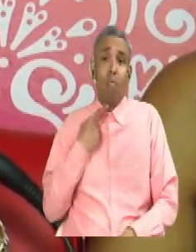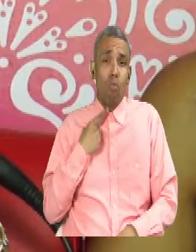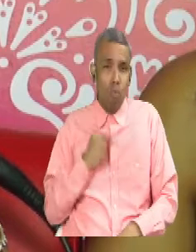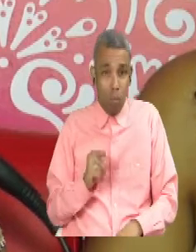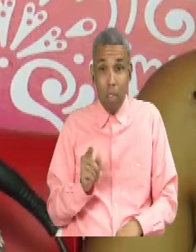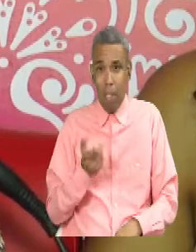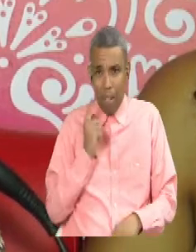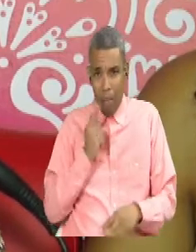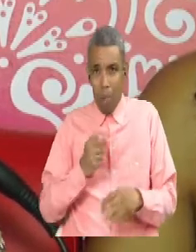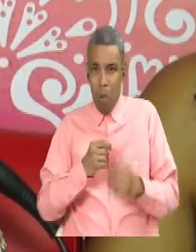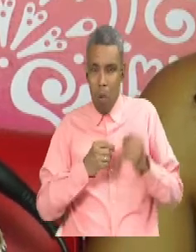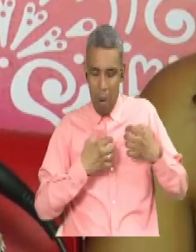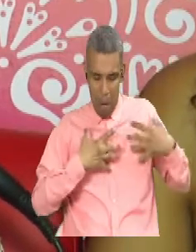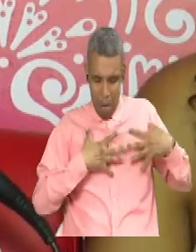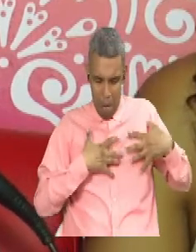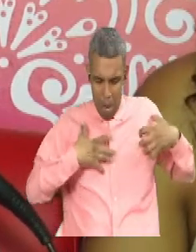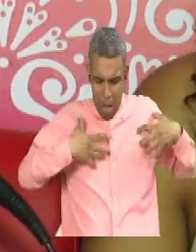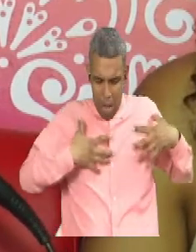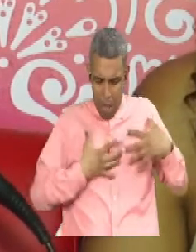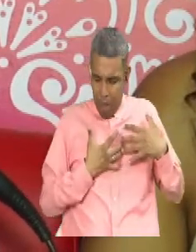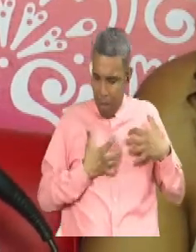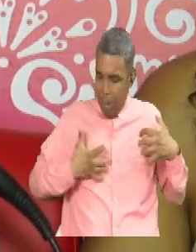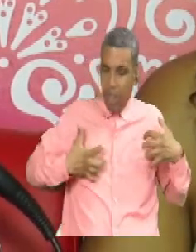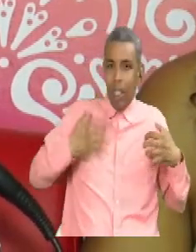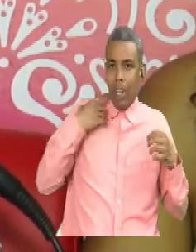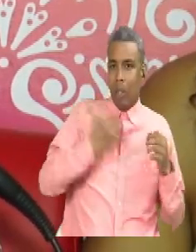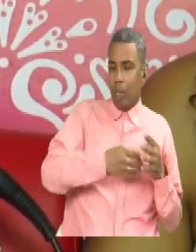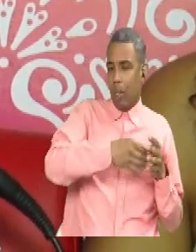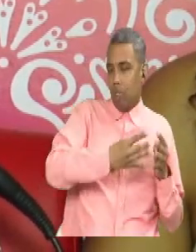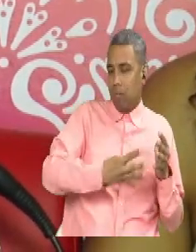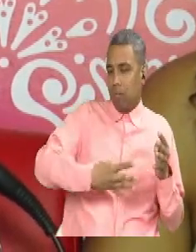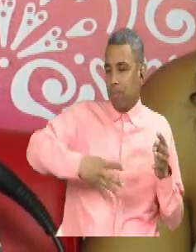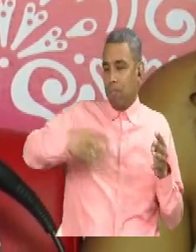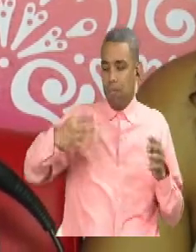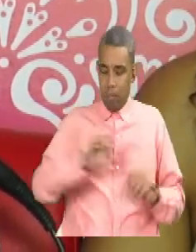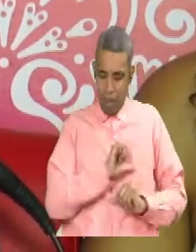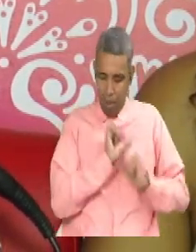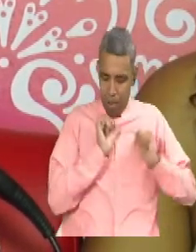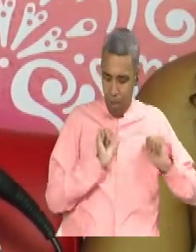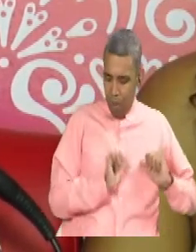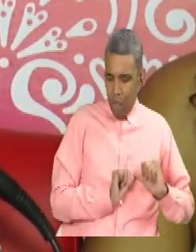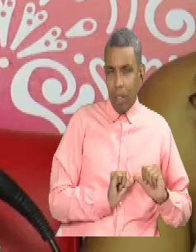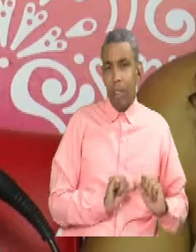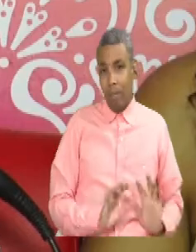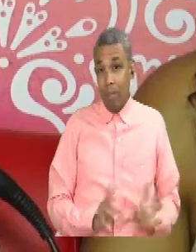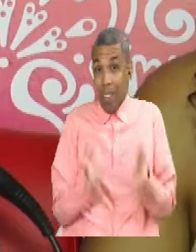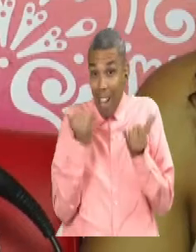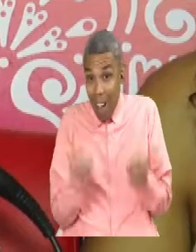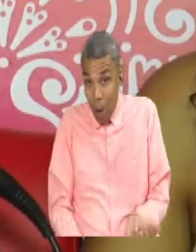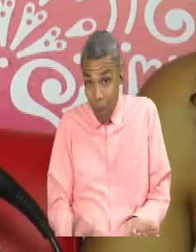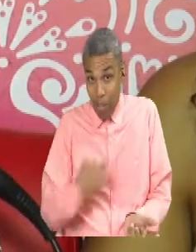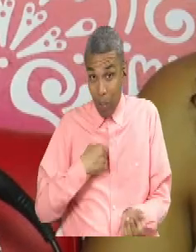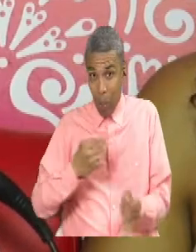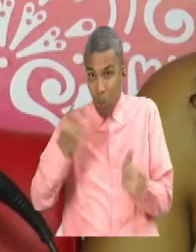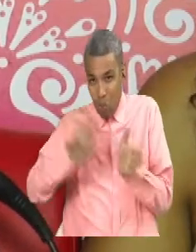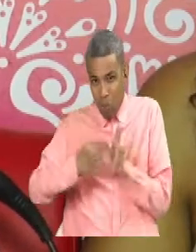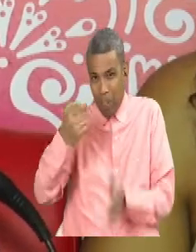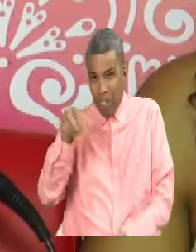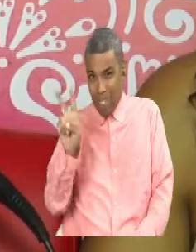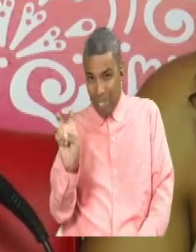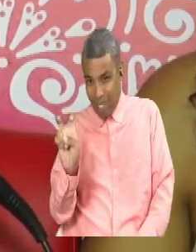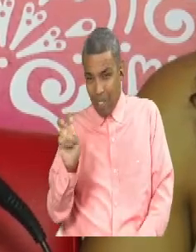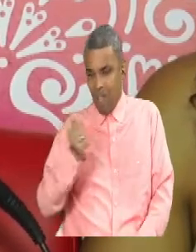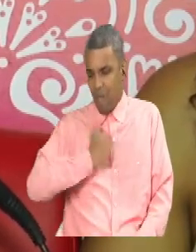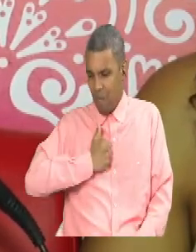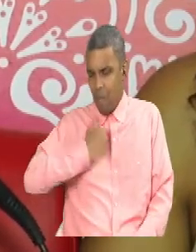Ecuador, hicimos 2 éxitos en Venezuela, y ese CD fue netamente romántico. Este nuevo CD está bajo mi dirección, yo